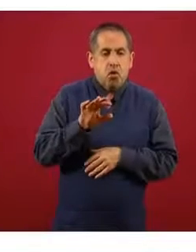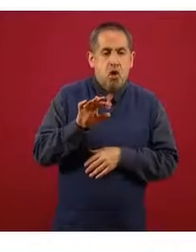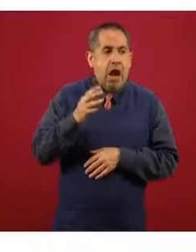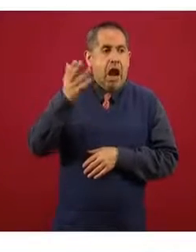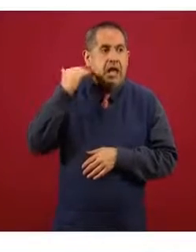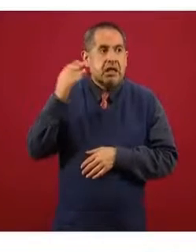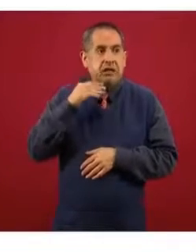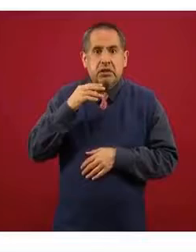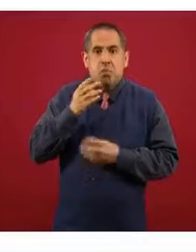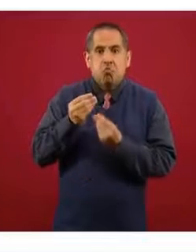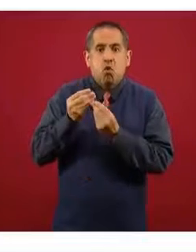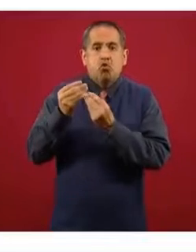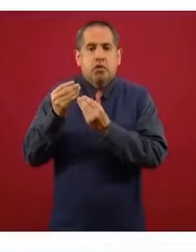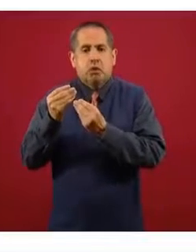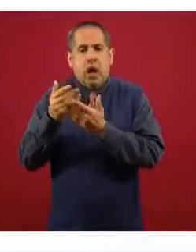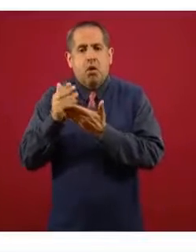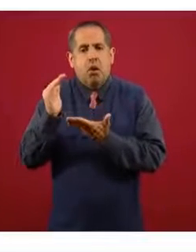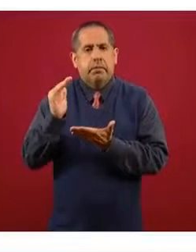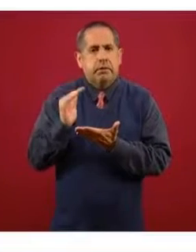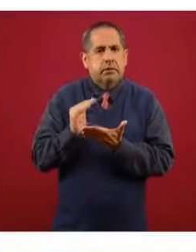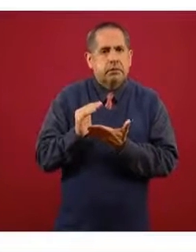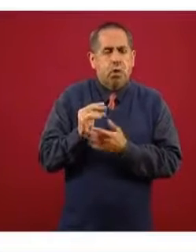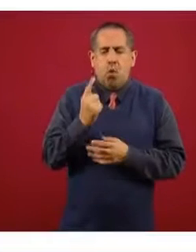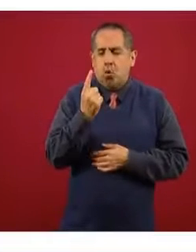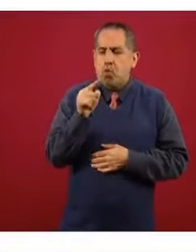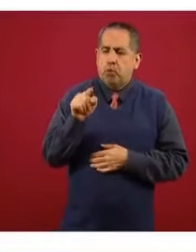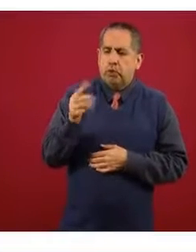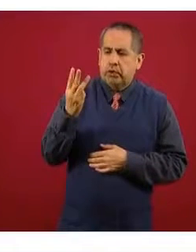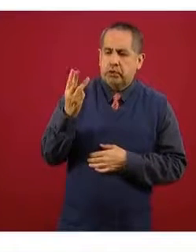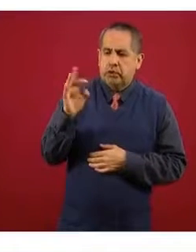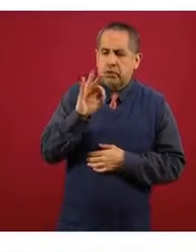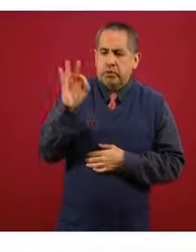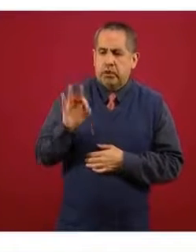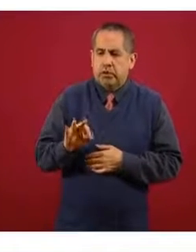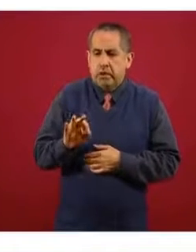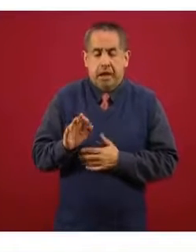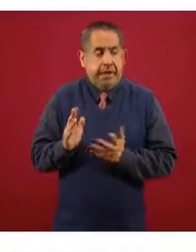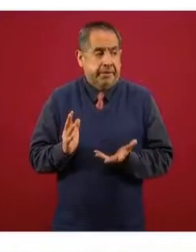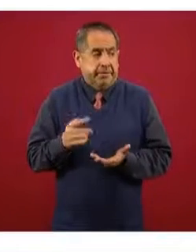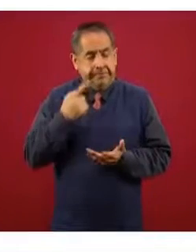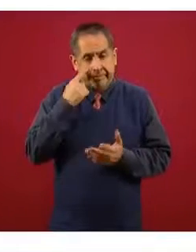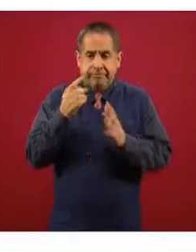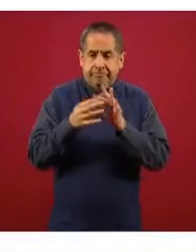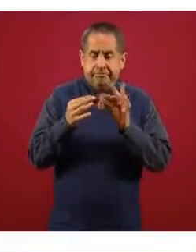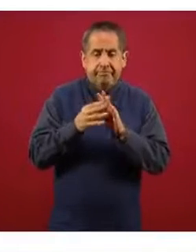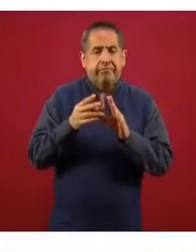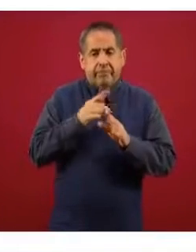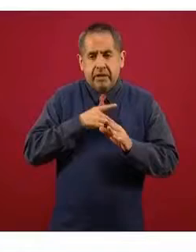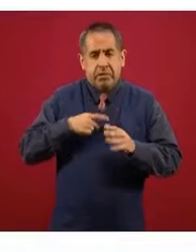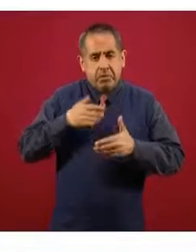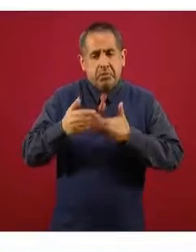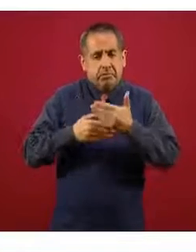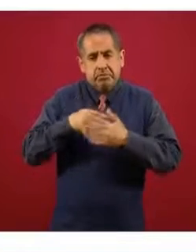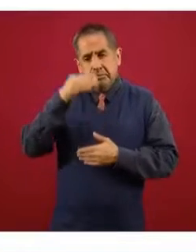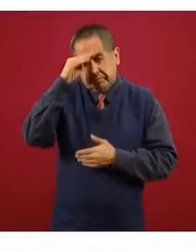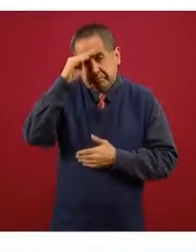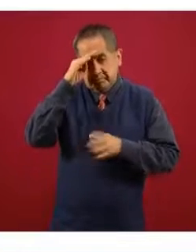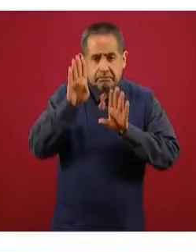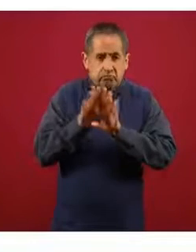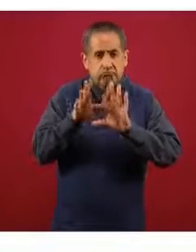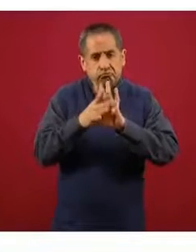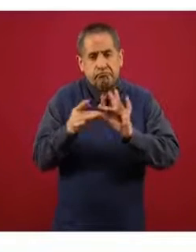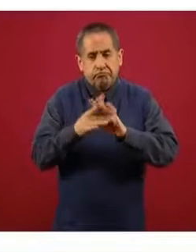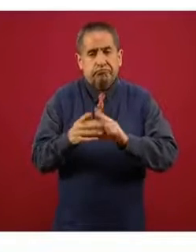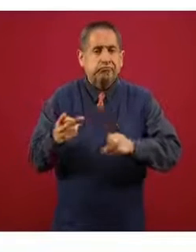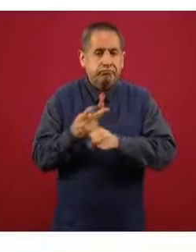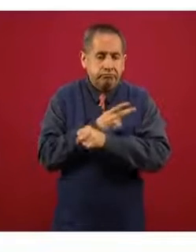de un día para otro es de 1.3%. Y eso es un indicador que vamos a estar dando seguimiento para ver